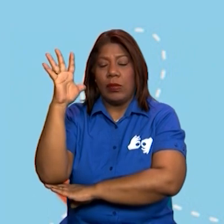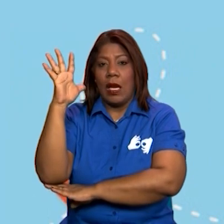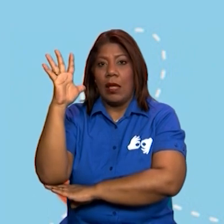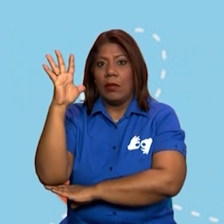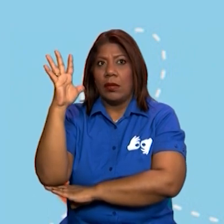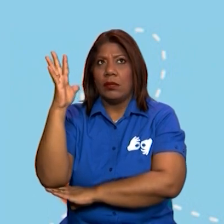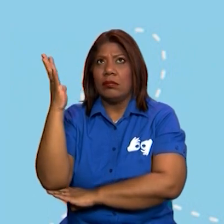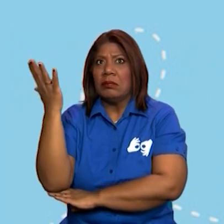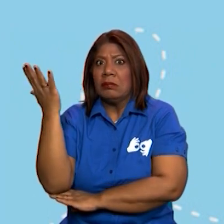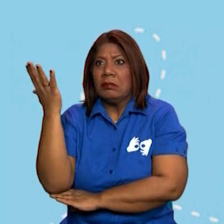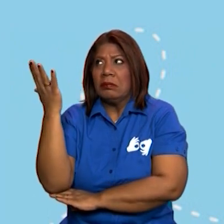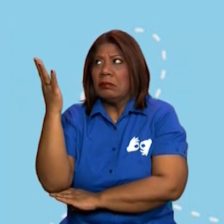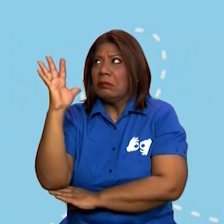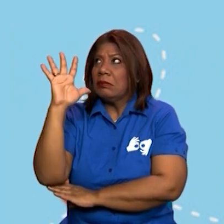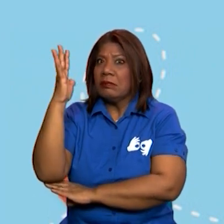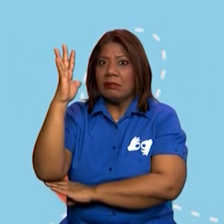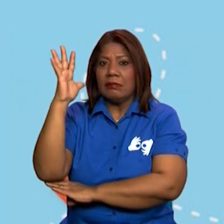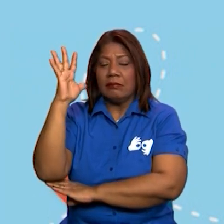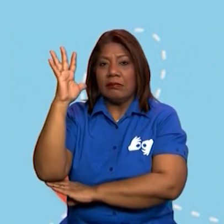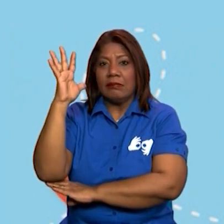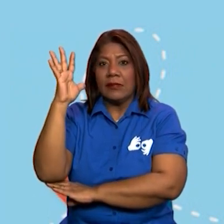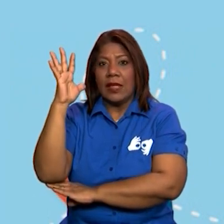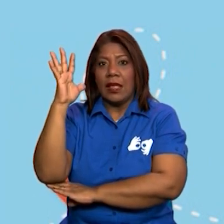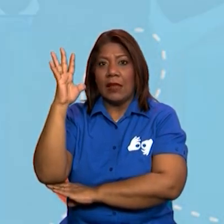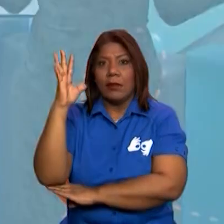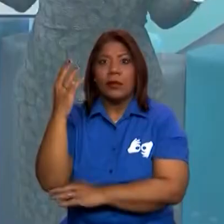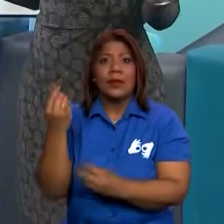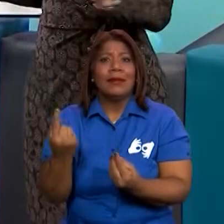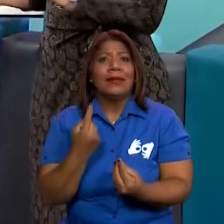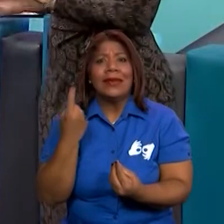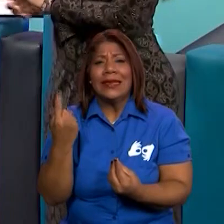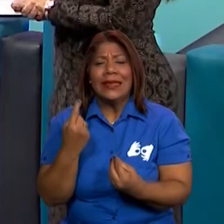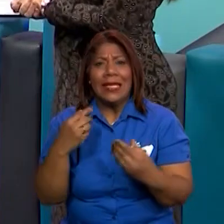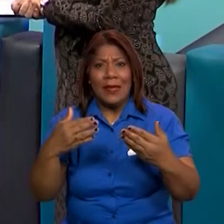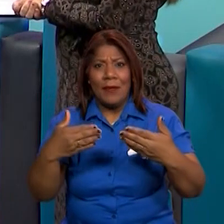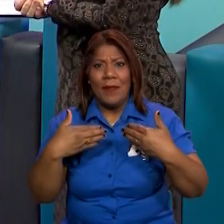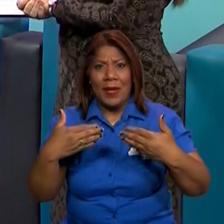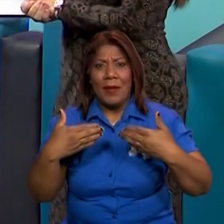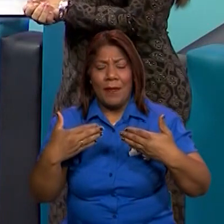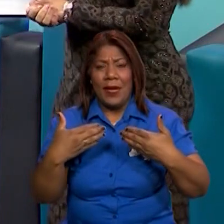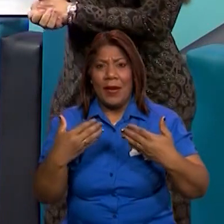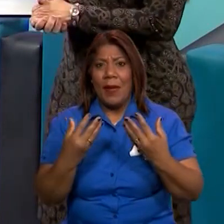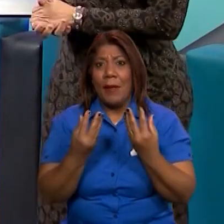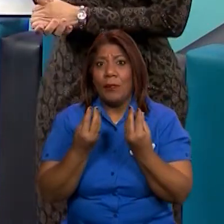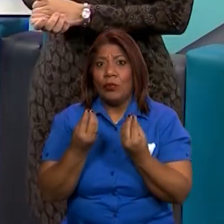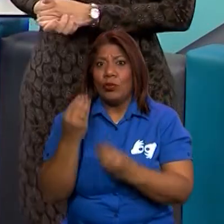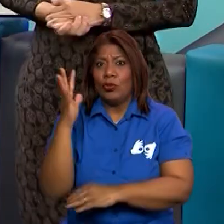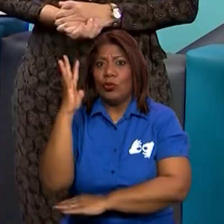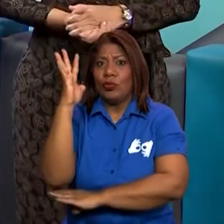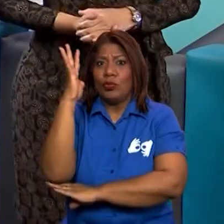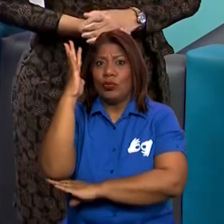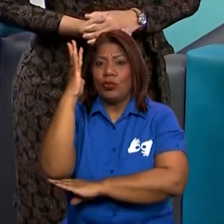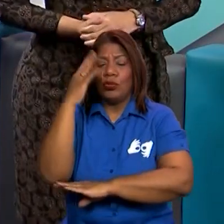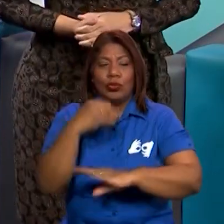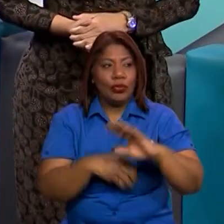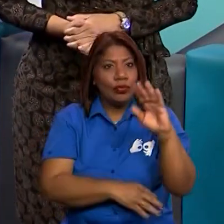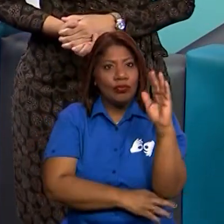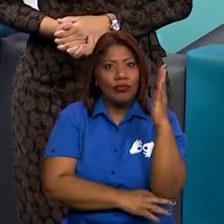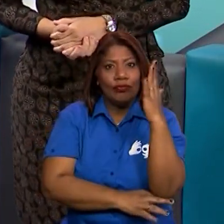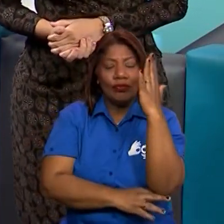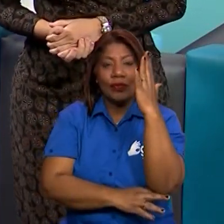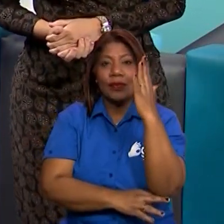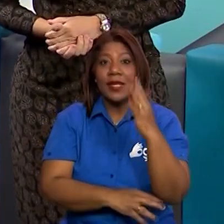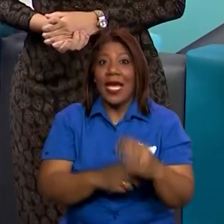un árbol, ¿verdad? Vemos árboles por todos lados en nuestro Panamá. Así es. Pero hay algunos árboles que